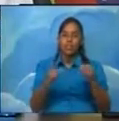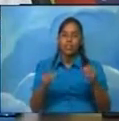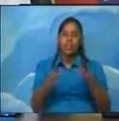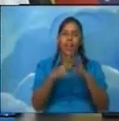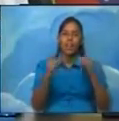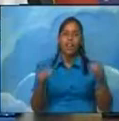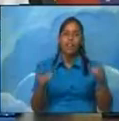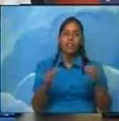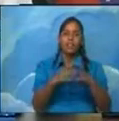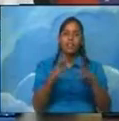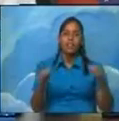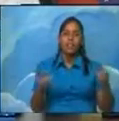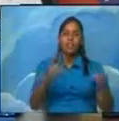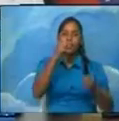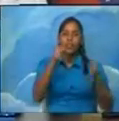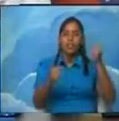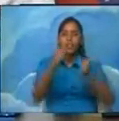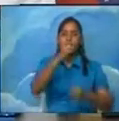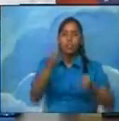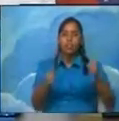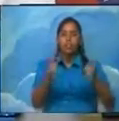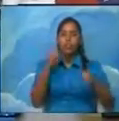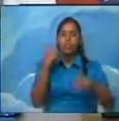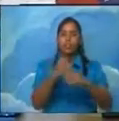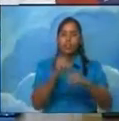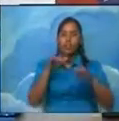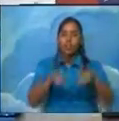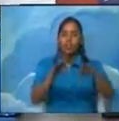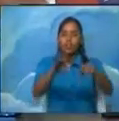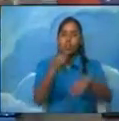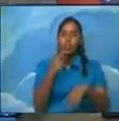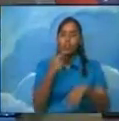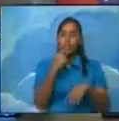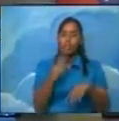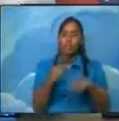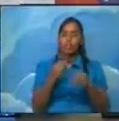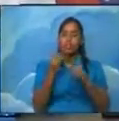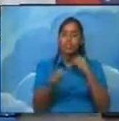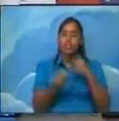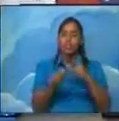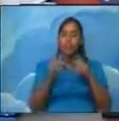Como precipitó las aguas del Mar Rojo sobre ellos.